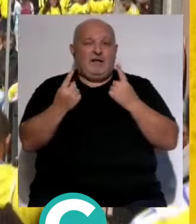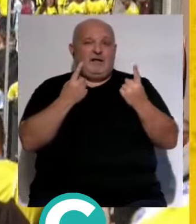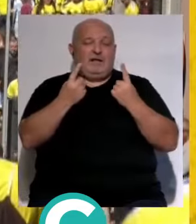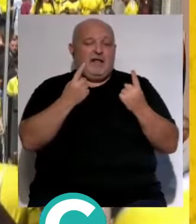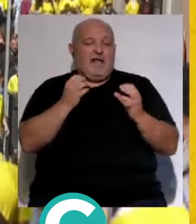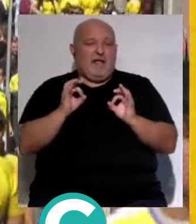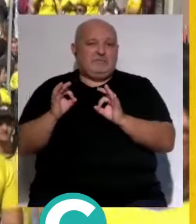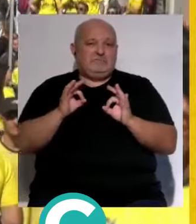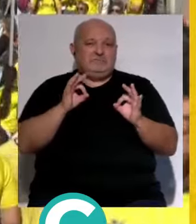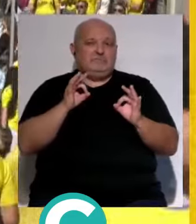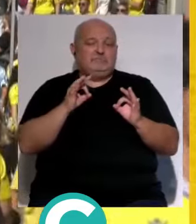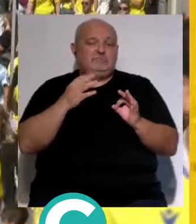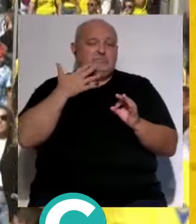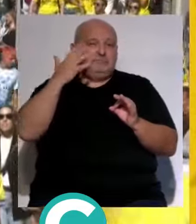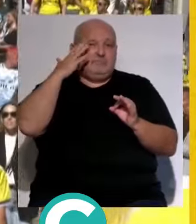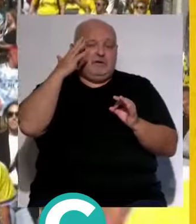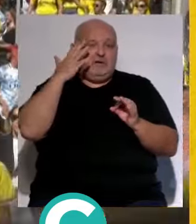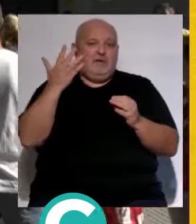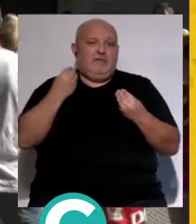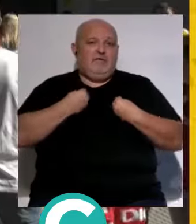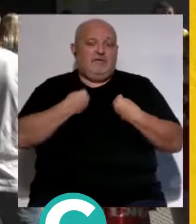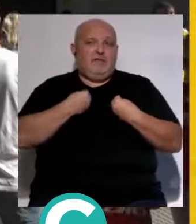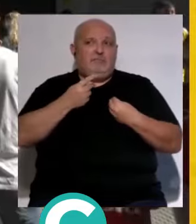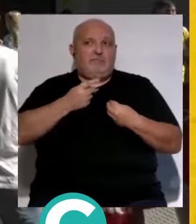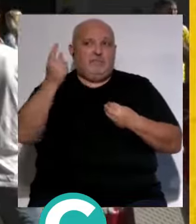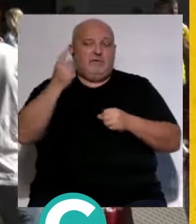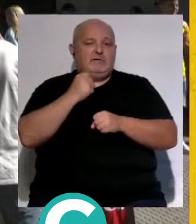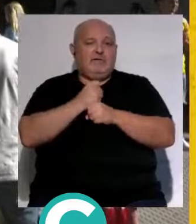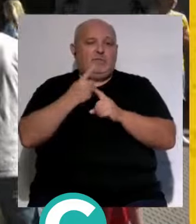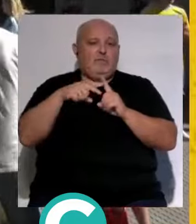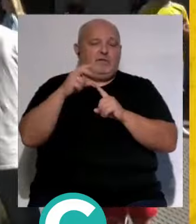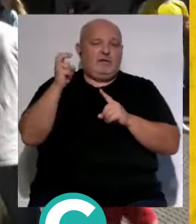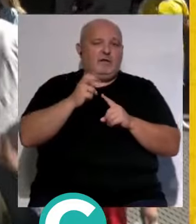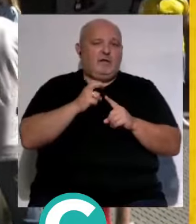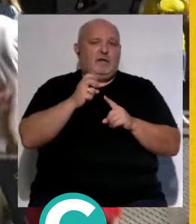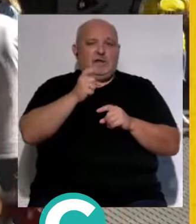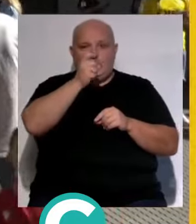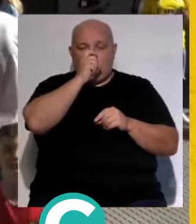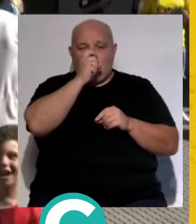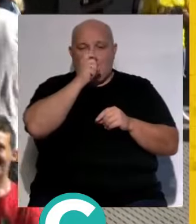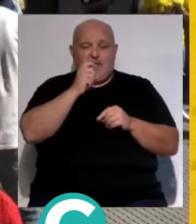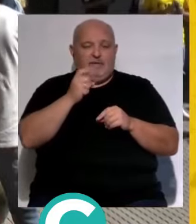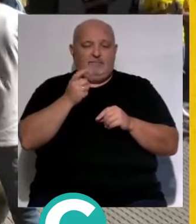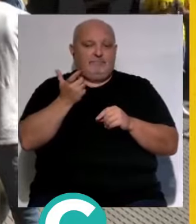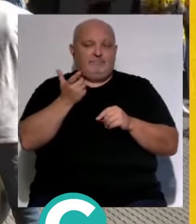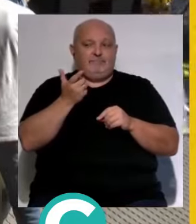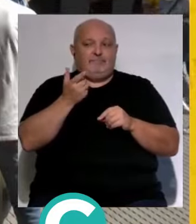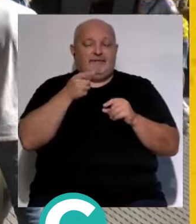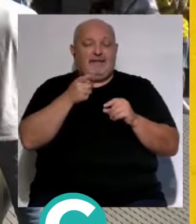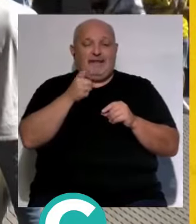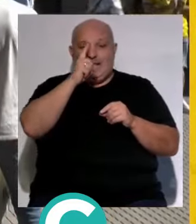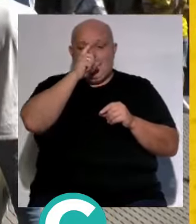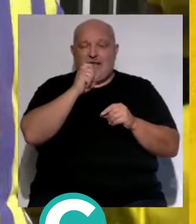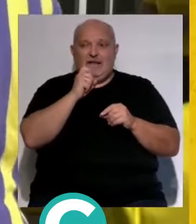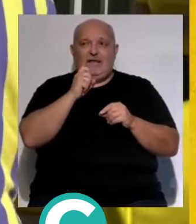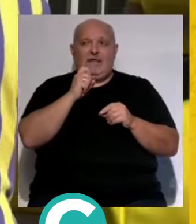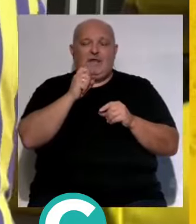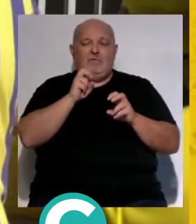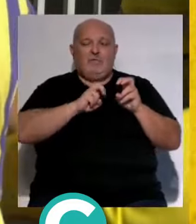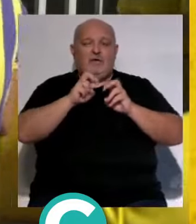son las que son. Si te toca a lo mejor circunstancias de la vida, irte fuera a trabajar y ahora vuelves, aunque tenga la antigüedad que tenga, con ese año ya te